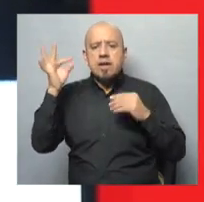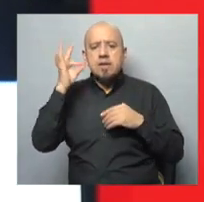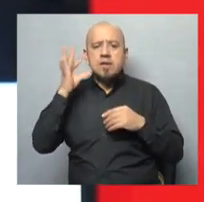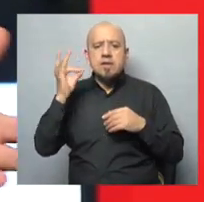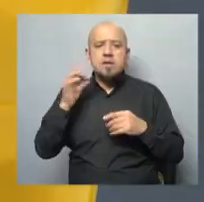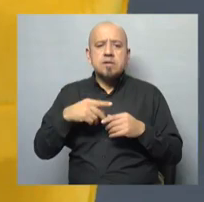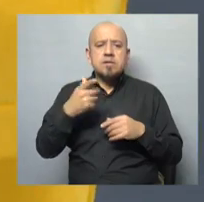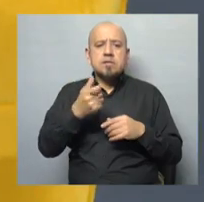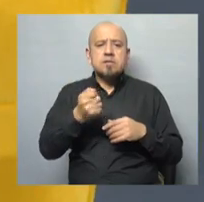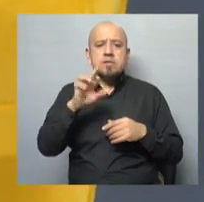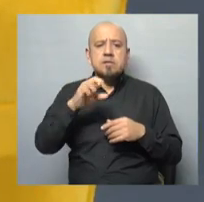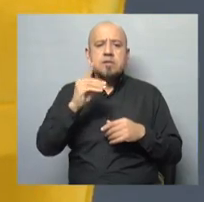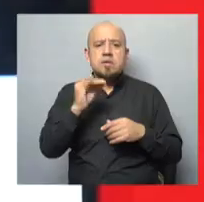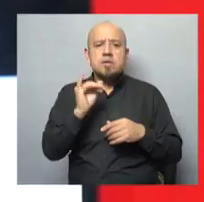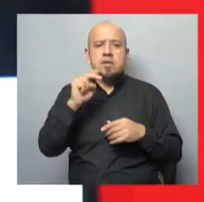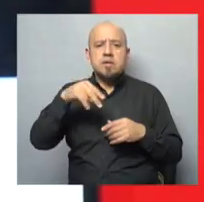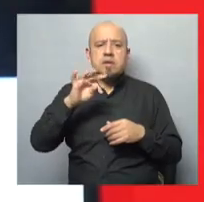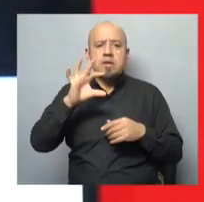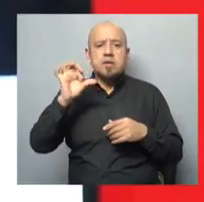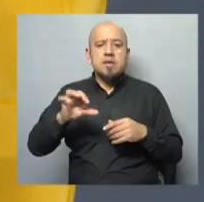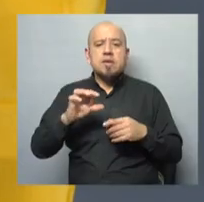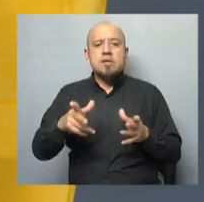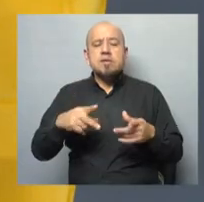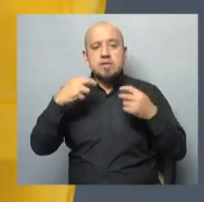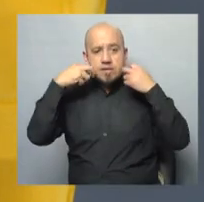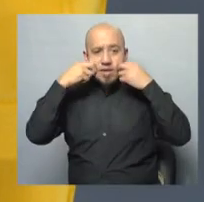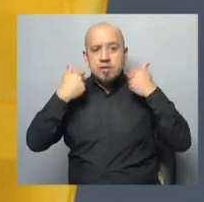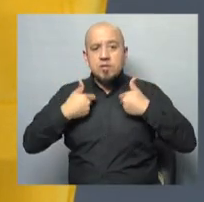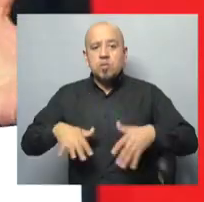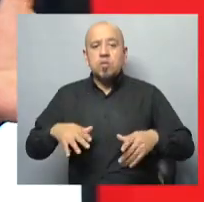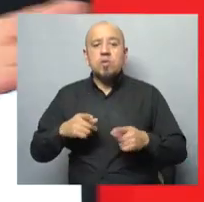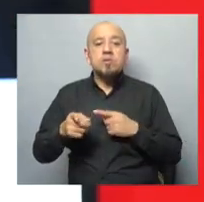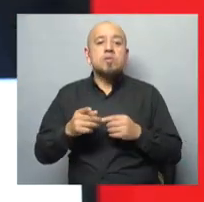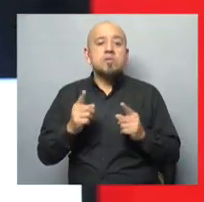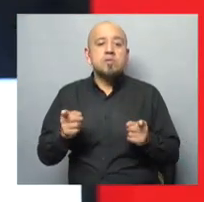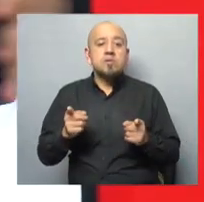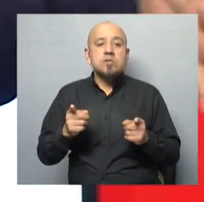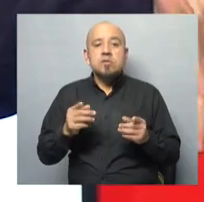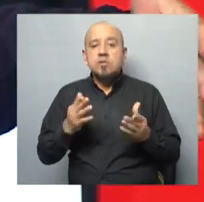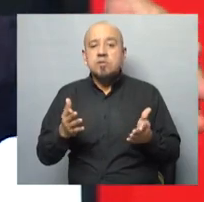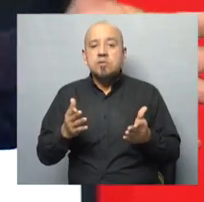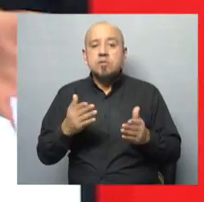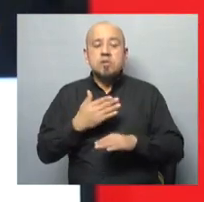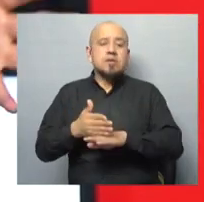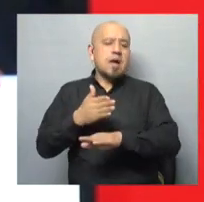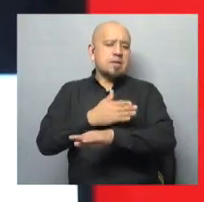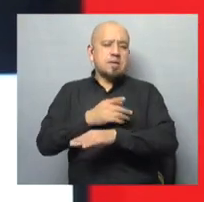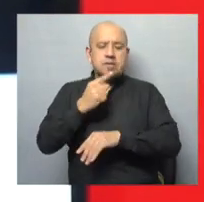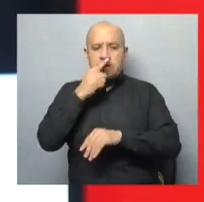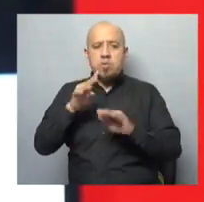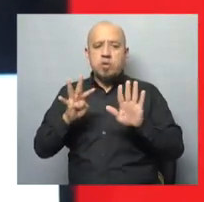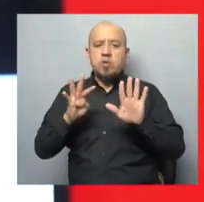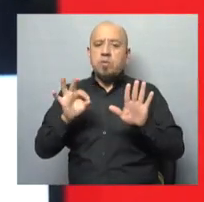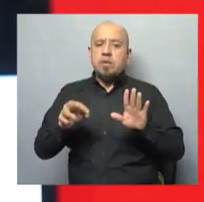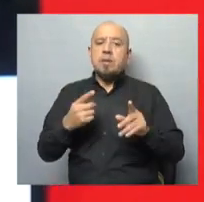cosas de ese tipo y esas capas que no eran los 90 mismo era un poco antes no sé pero